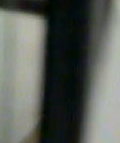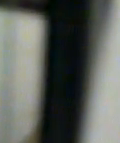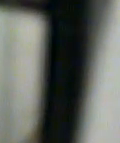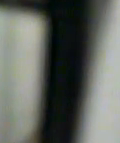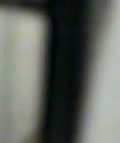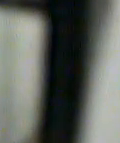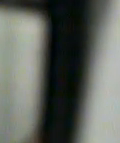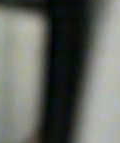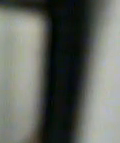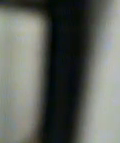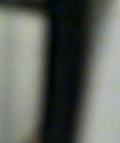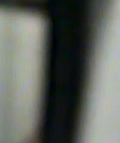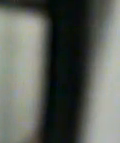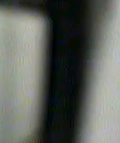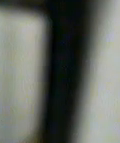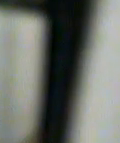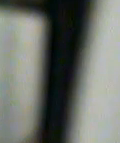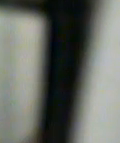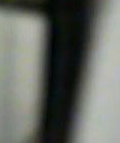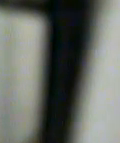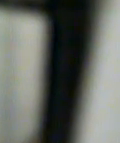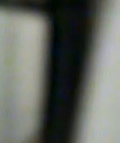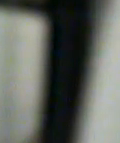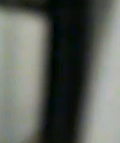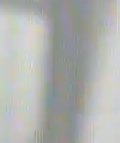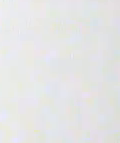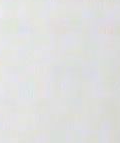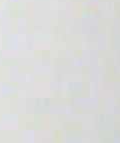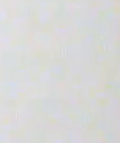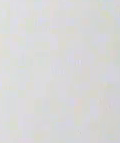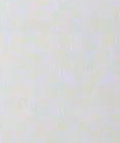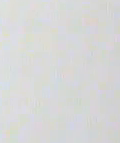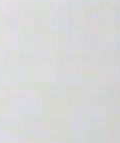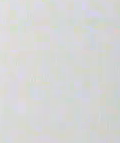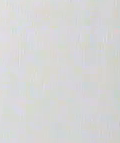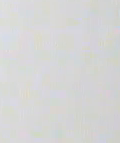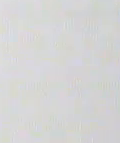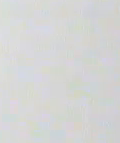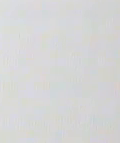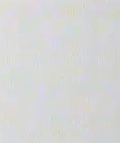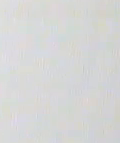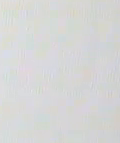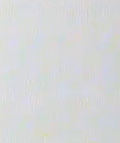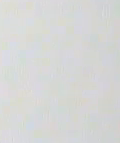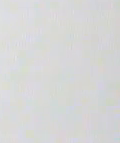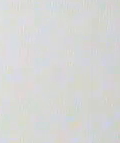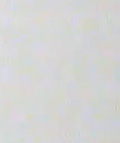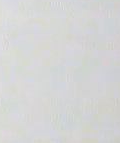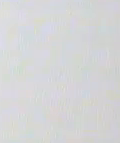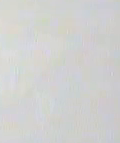automáticamente. Actívalo en IES.gov.es. IES, más cerca de ti.